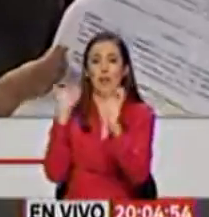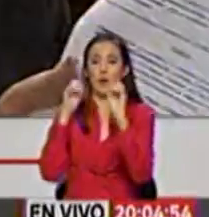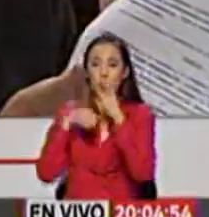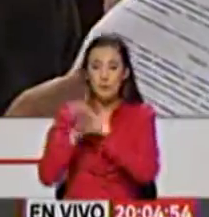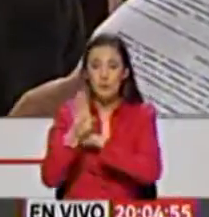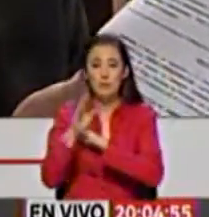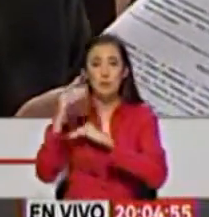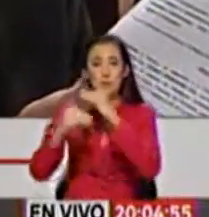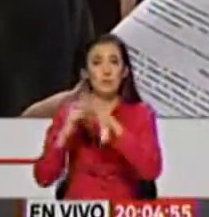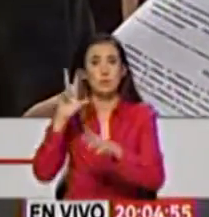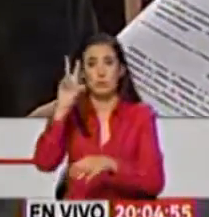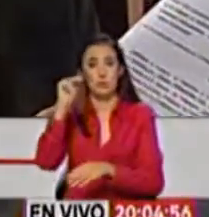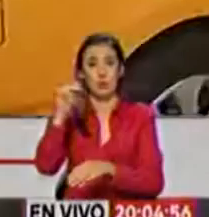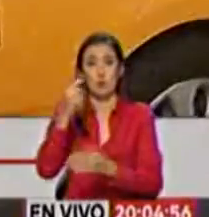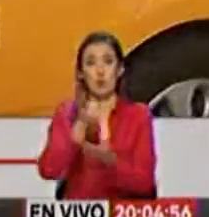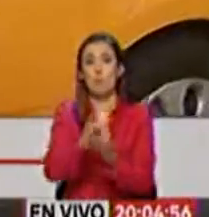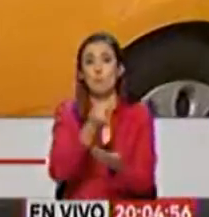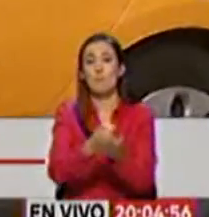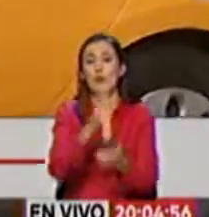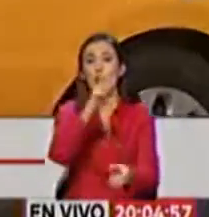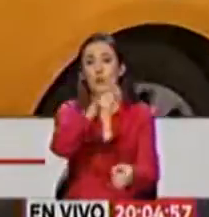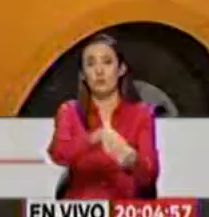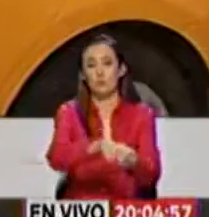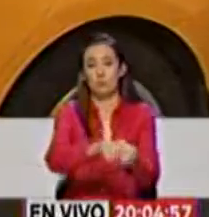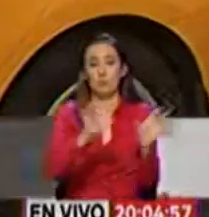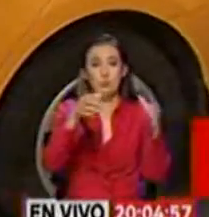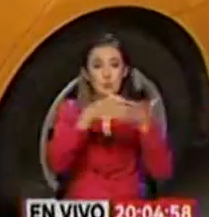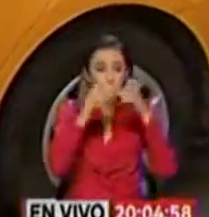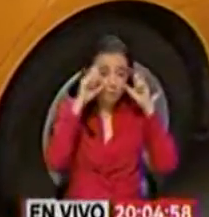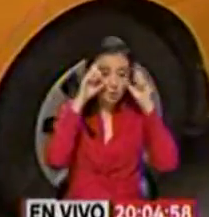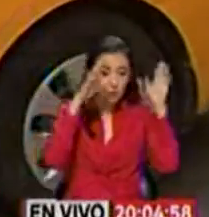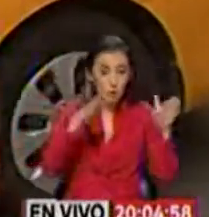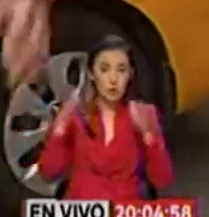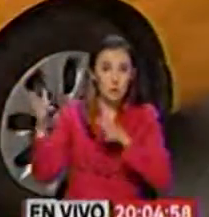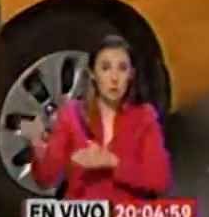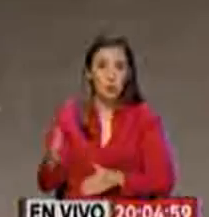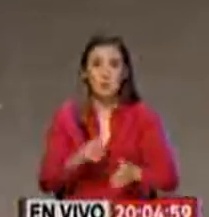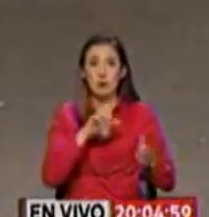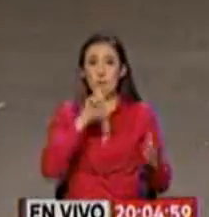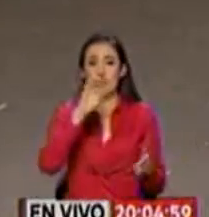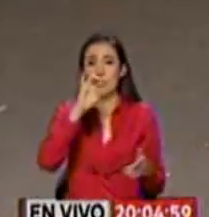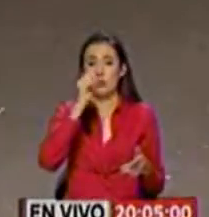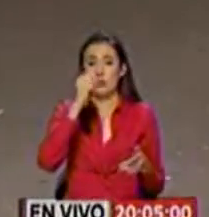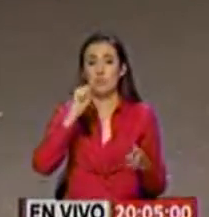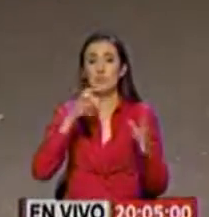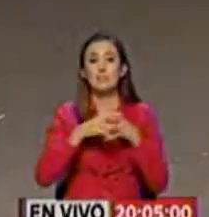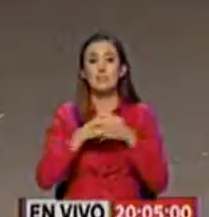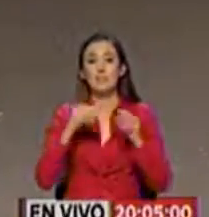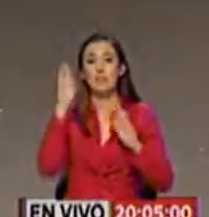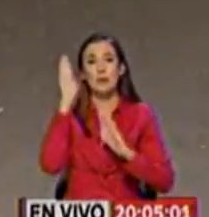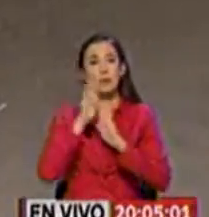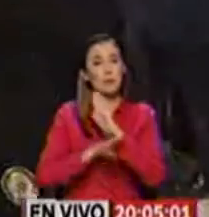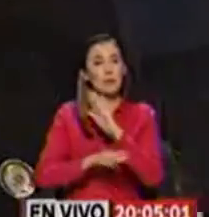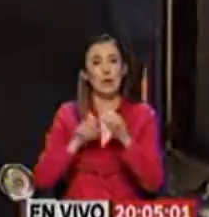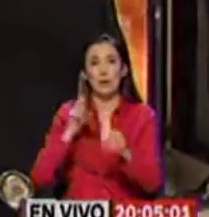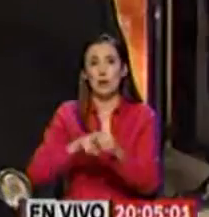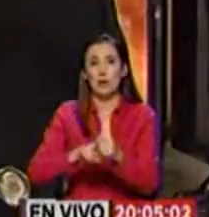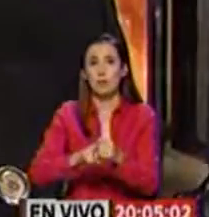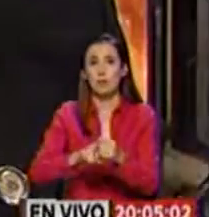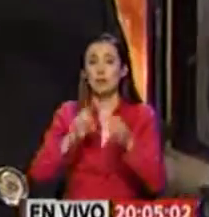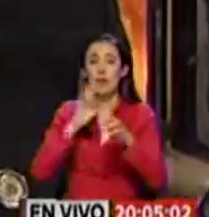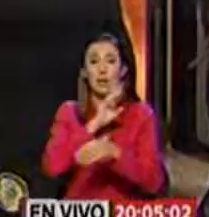del proceso de asignación de cupos. La Comisión de Vigilancia del Proceso, que preside Maldonado, resolvió dar de baja estas asignaciones. Y el